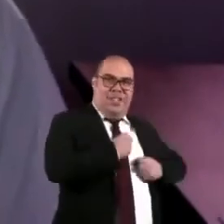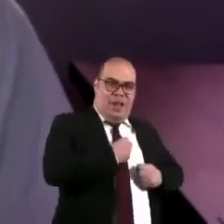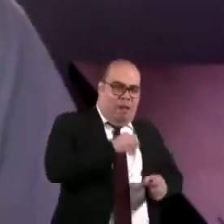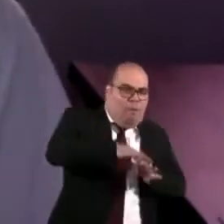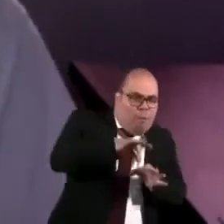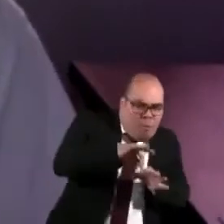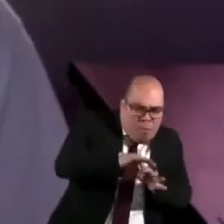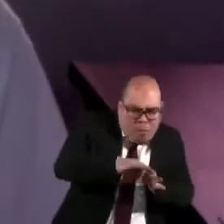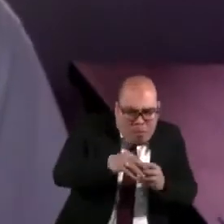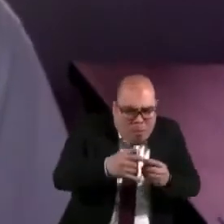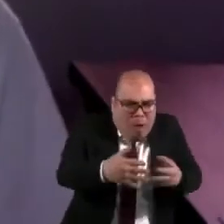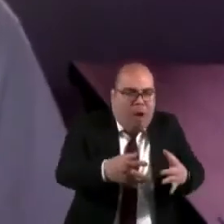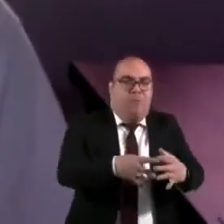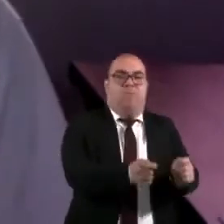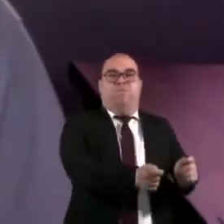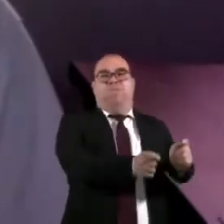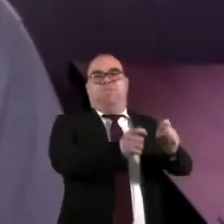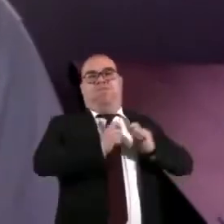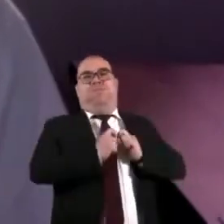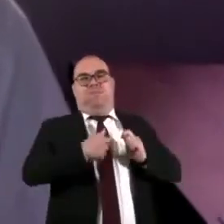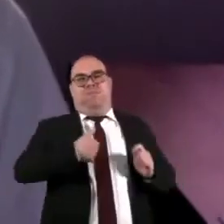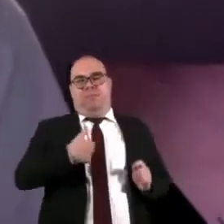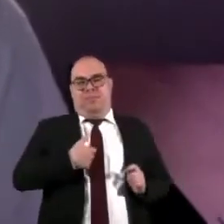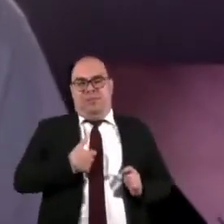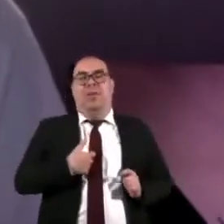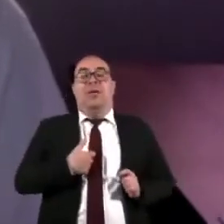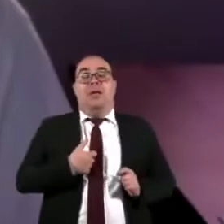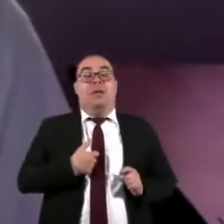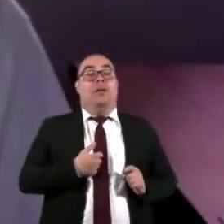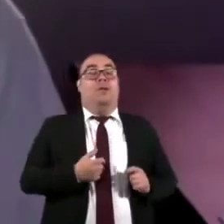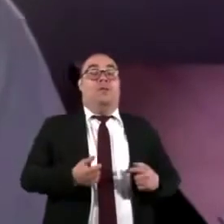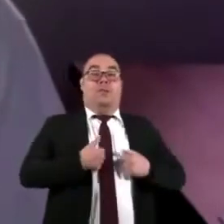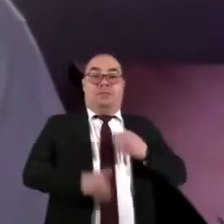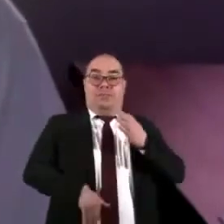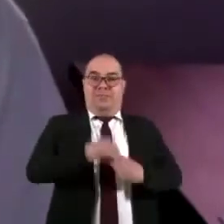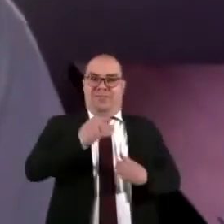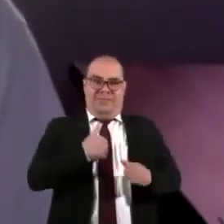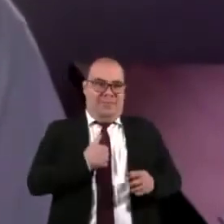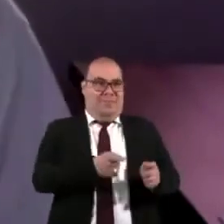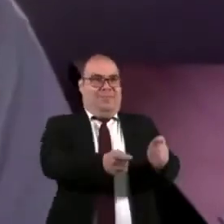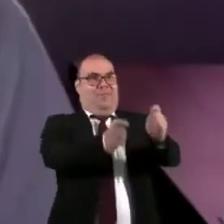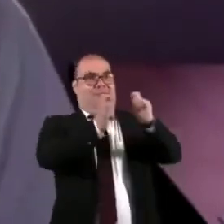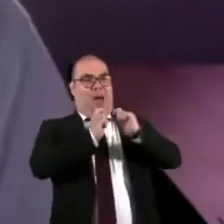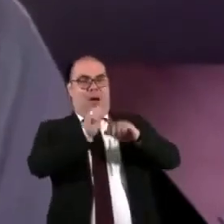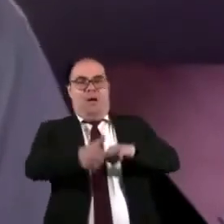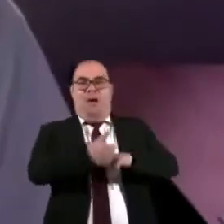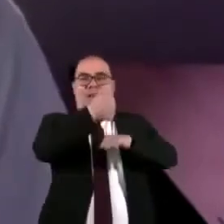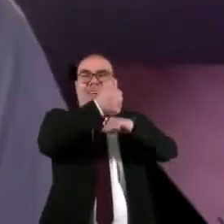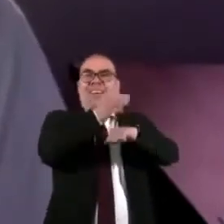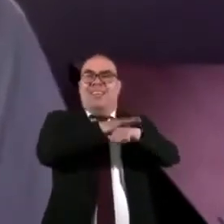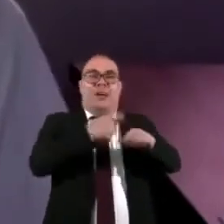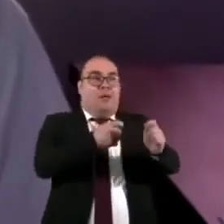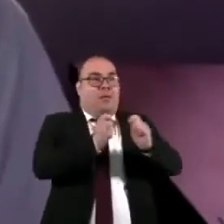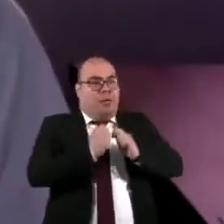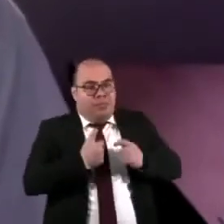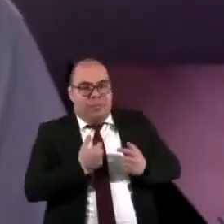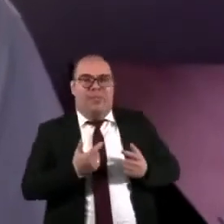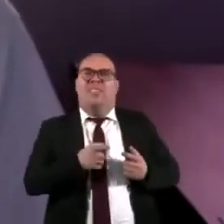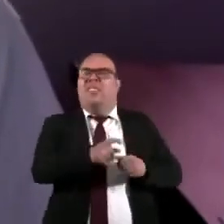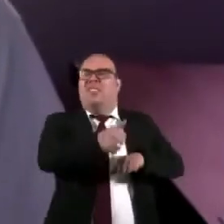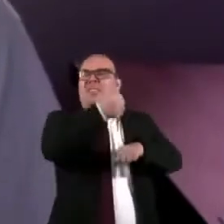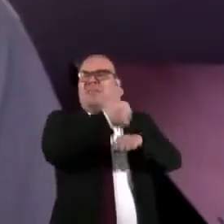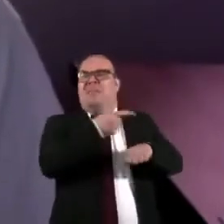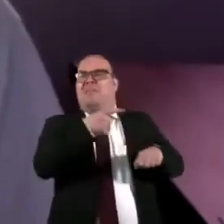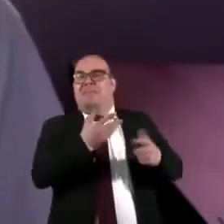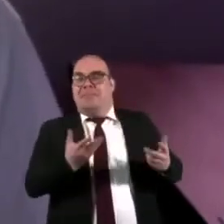regulando la dirección, e integro, comienzo a ser parte de esa dirección, que es la